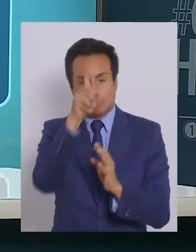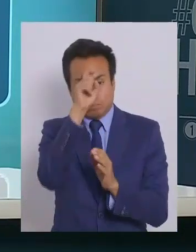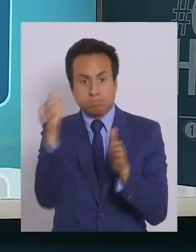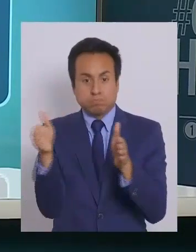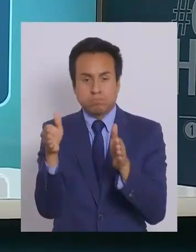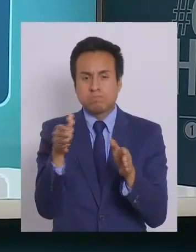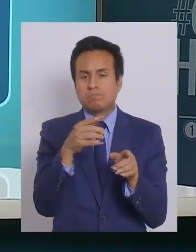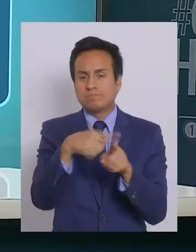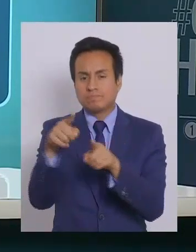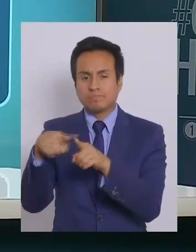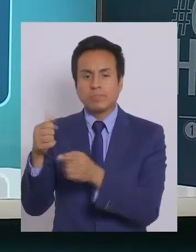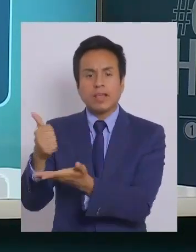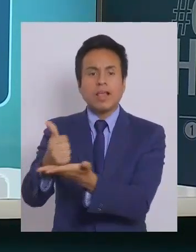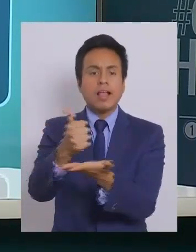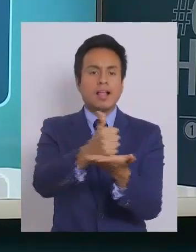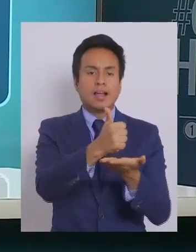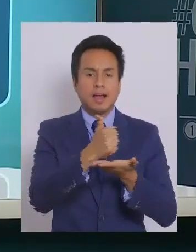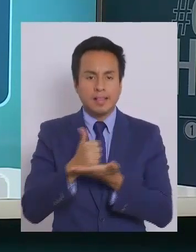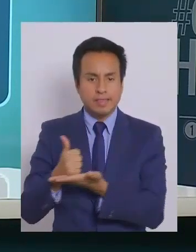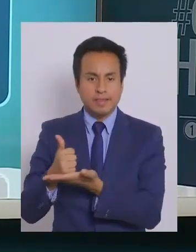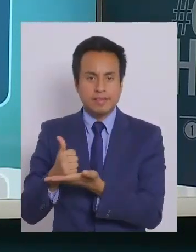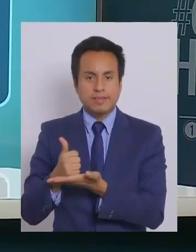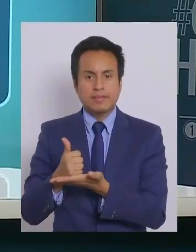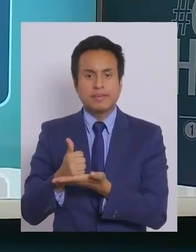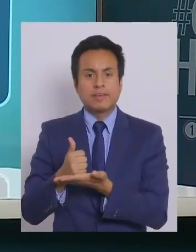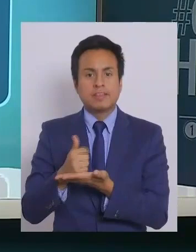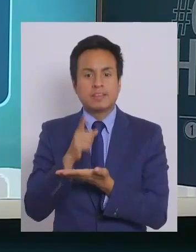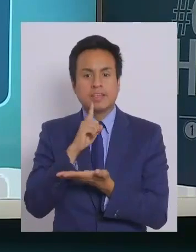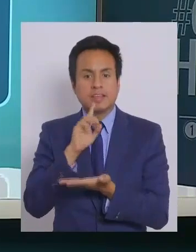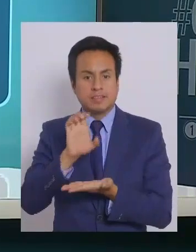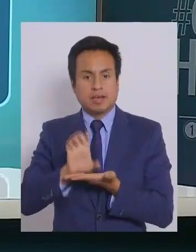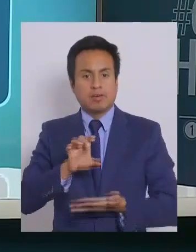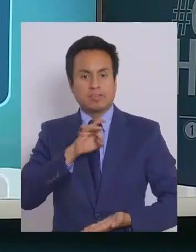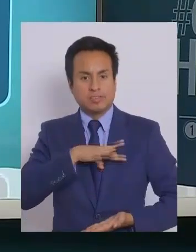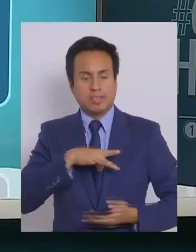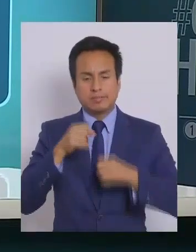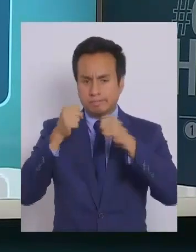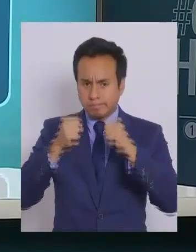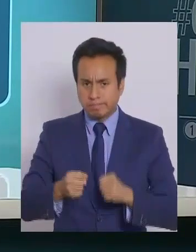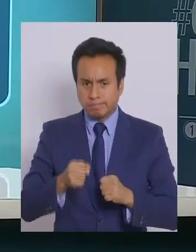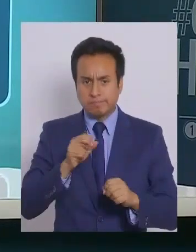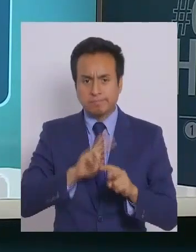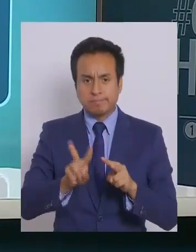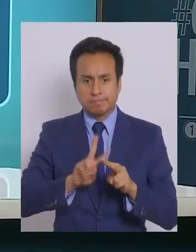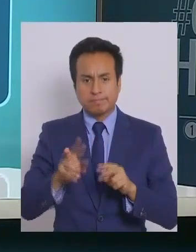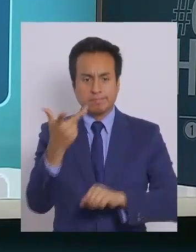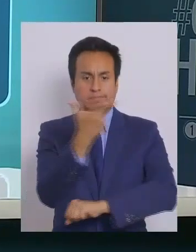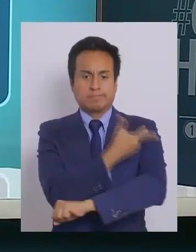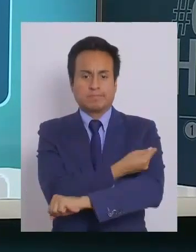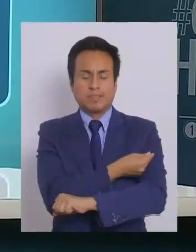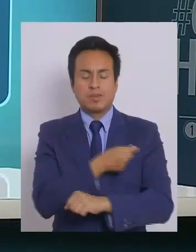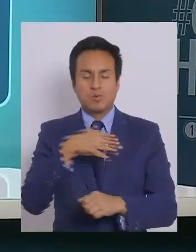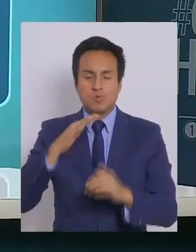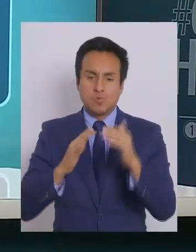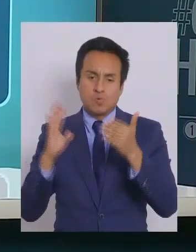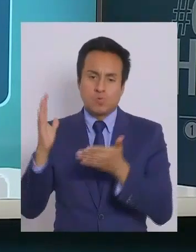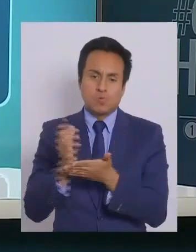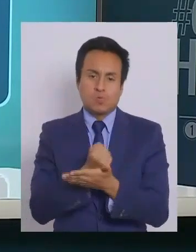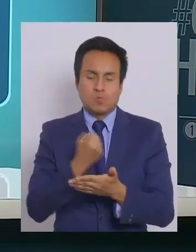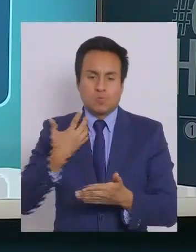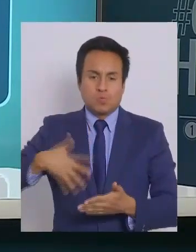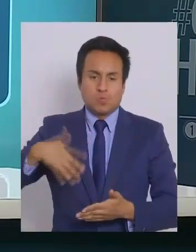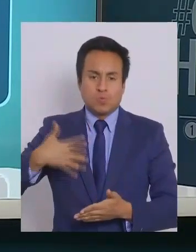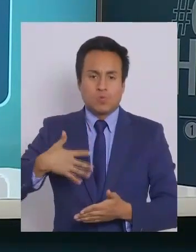a los alcaldes a la capacidad que tiene el estado de chile de llevar a cabo esta hazaña y obviamente